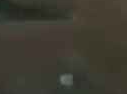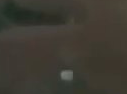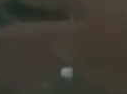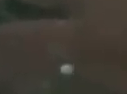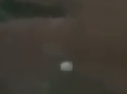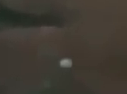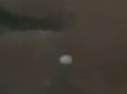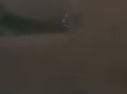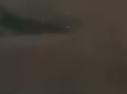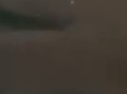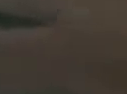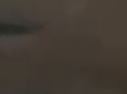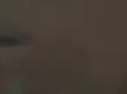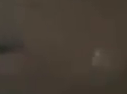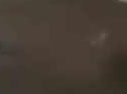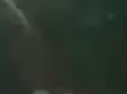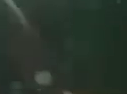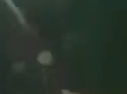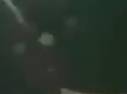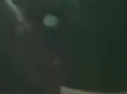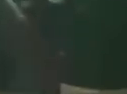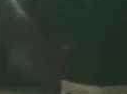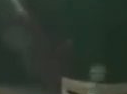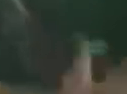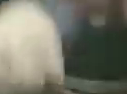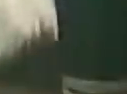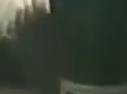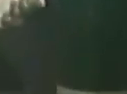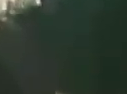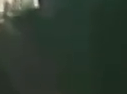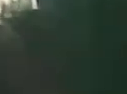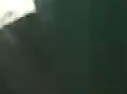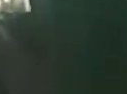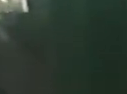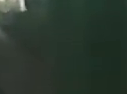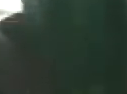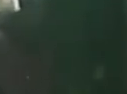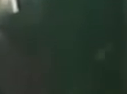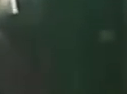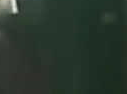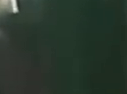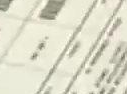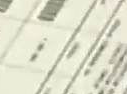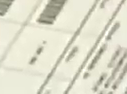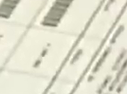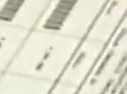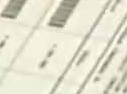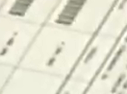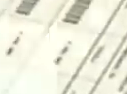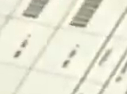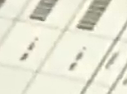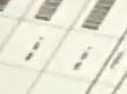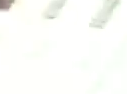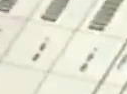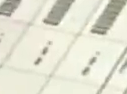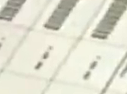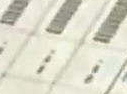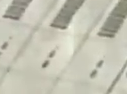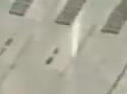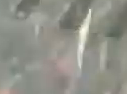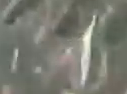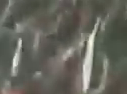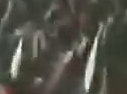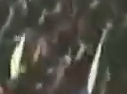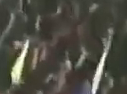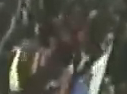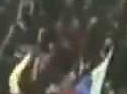reto gigantesco: llevar a Venezuela a la grandeza, porque ustedes merecen eso, porque ustedes son